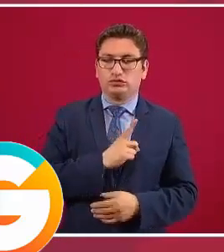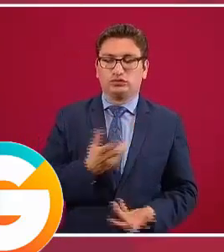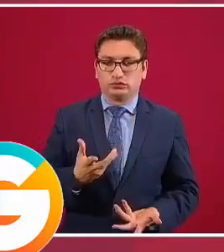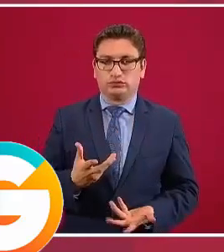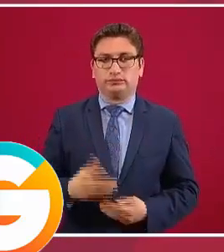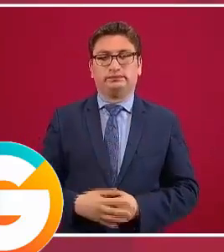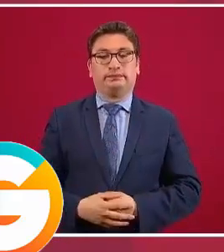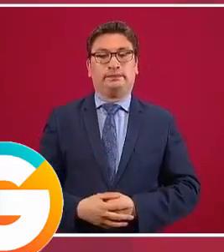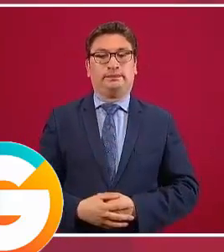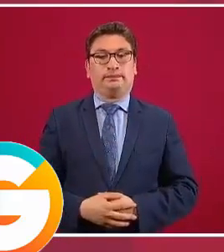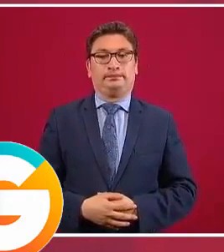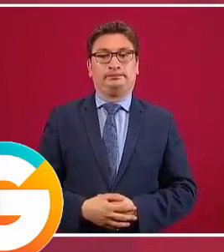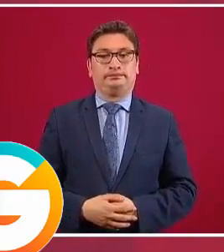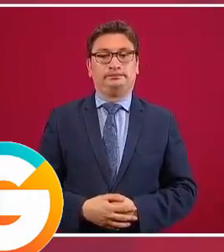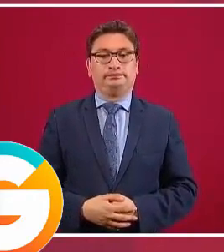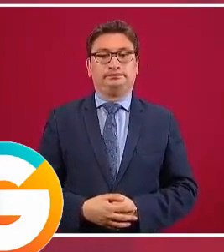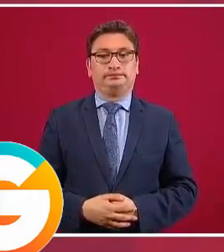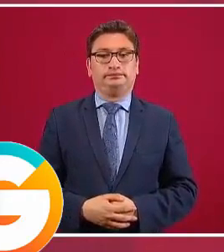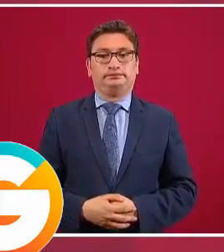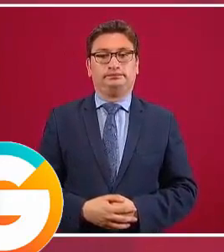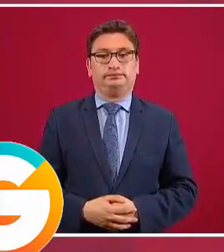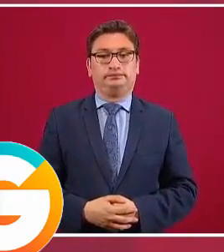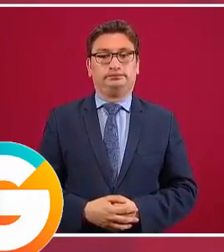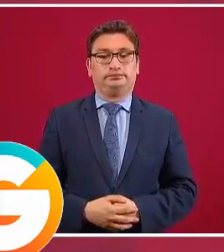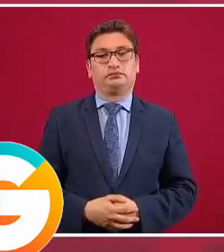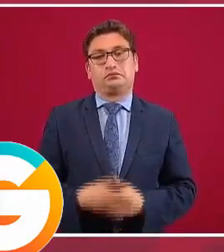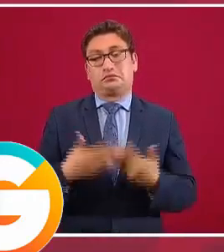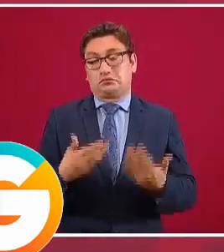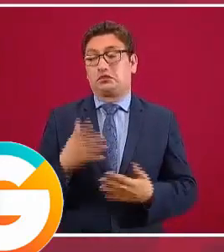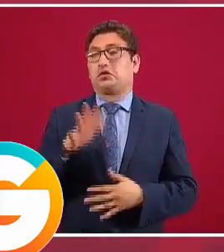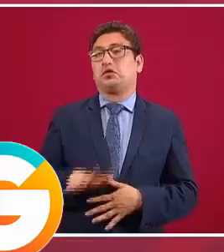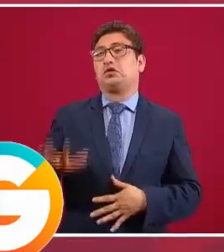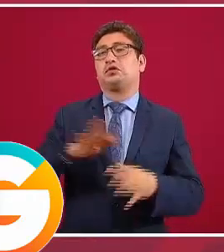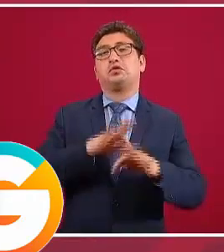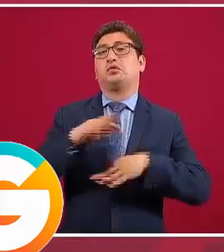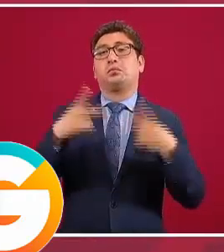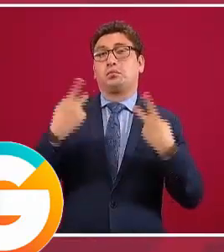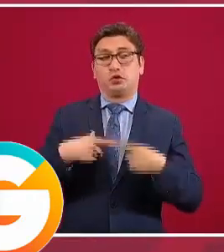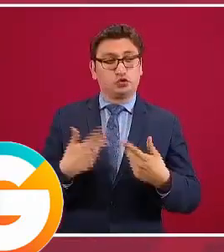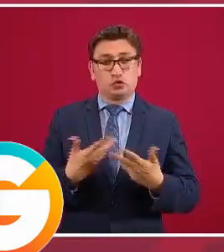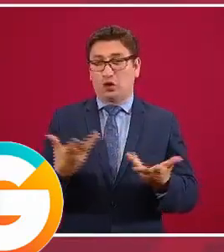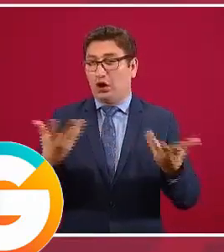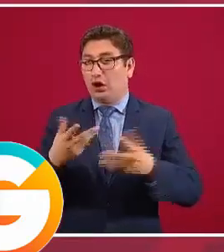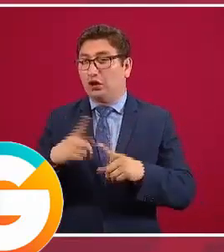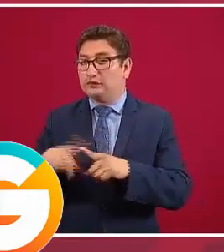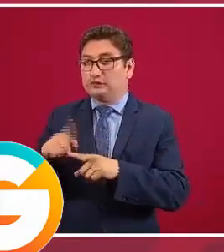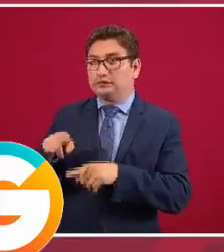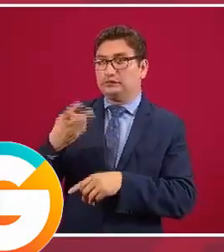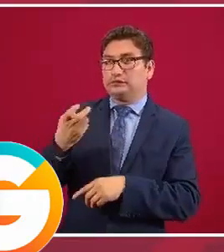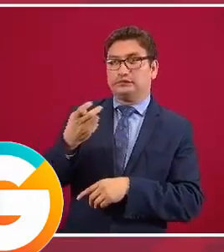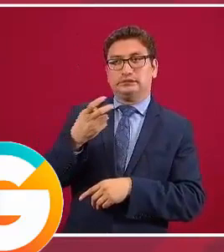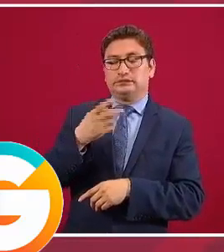¿Sí? Y que la sociedad vaya rechazando esas actitudes, como se ha